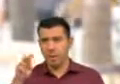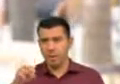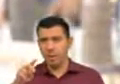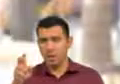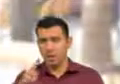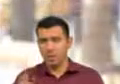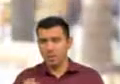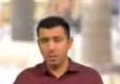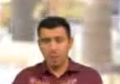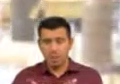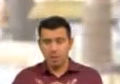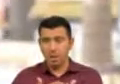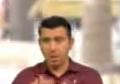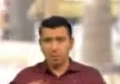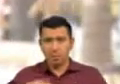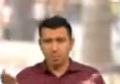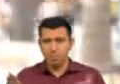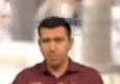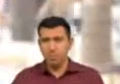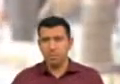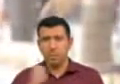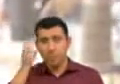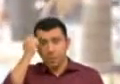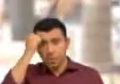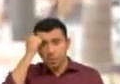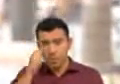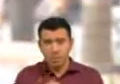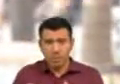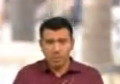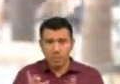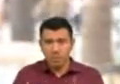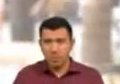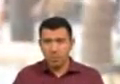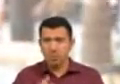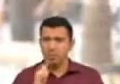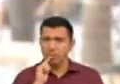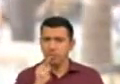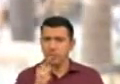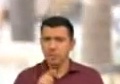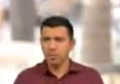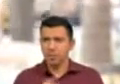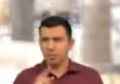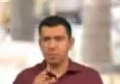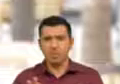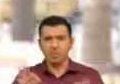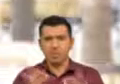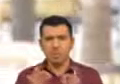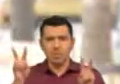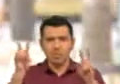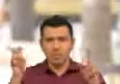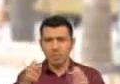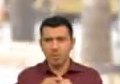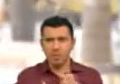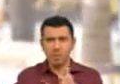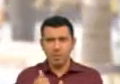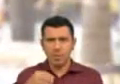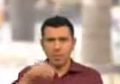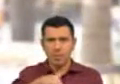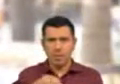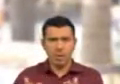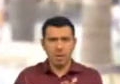divulgando docentes y estudiantes se pronunciaron sobre la importancia de la inclusión de estas temáticas en los recintos